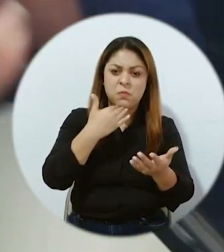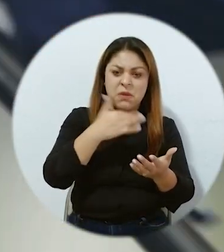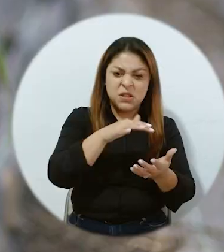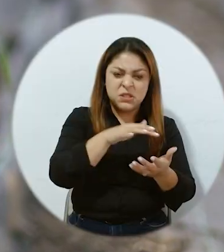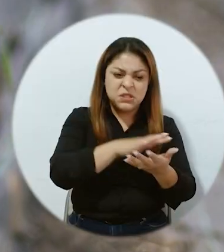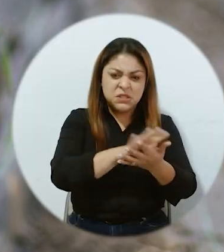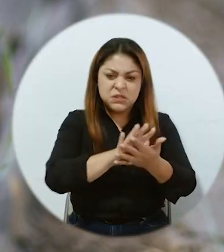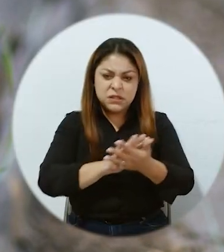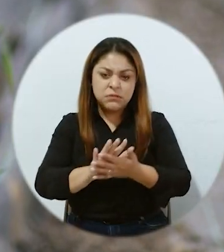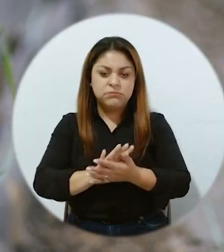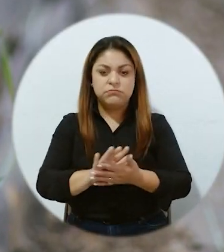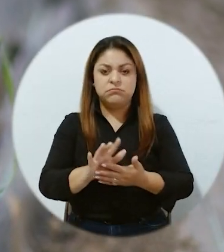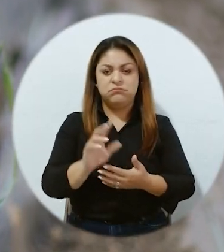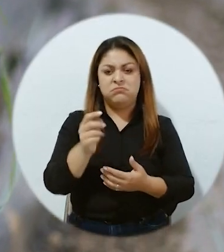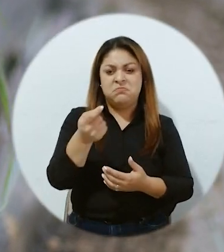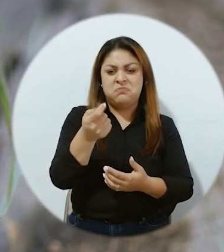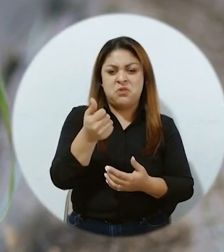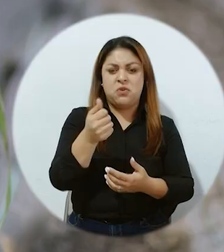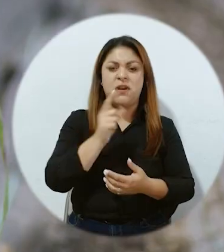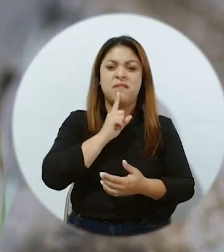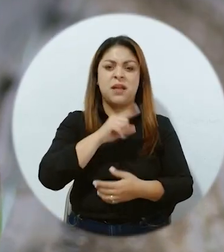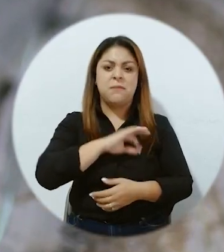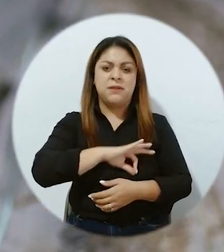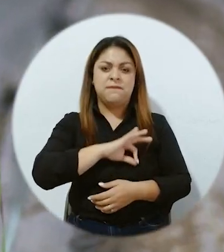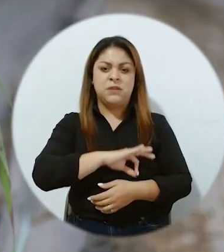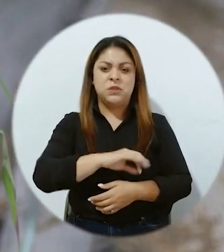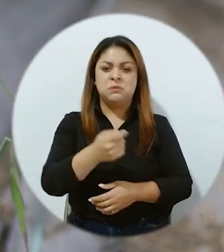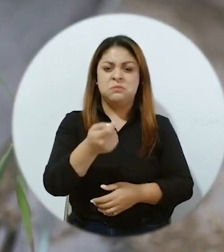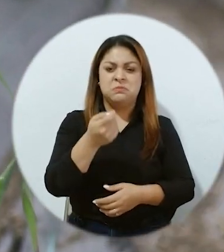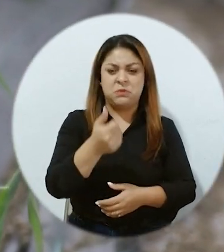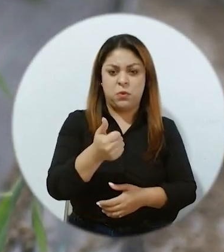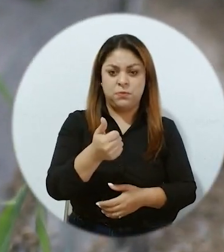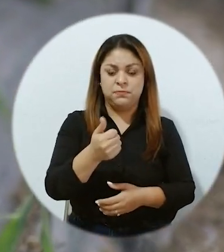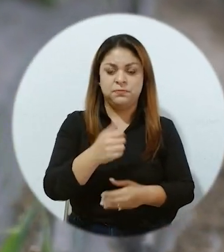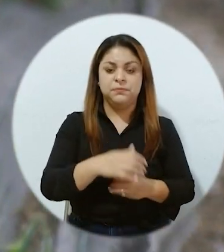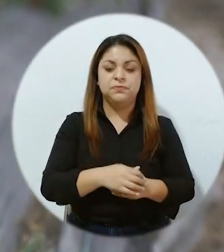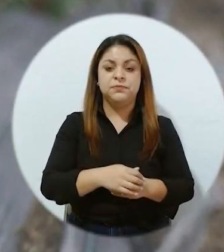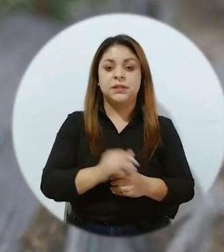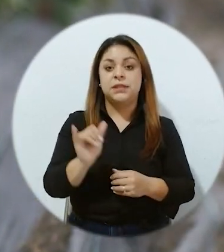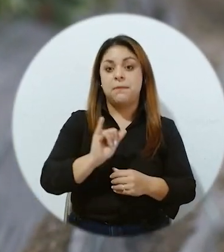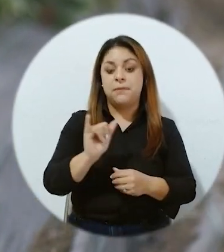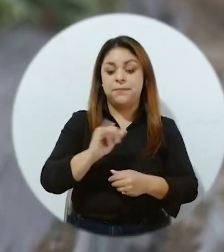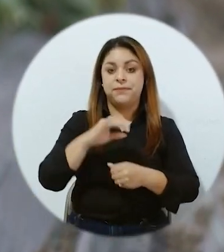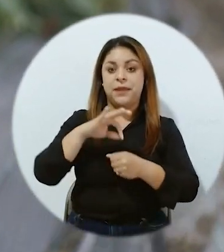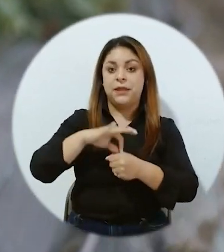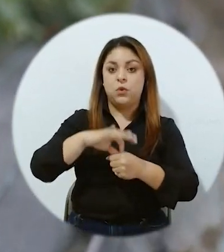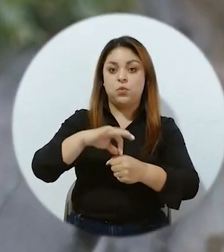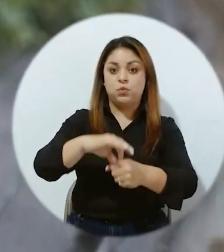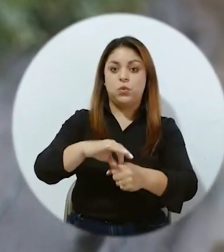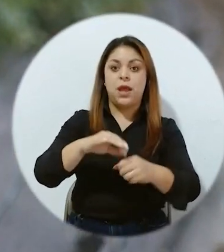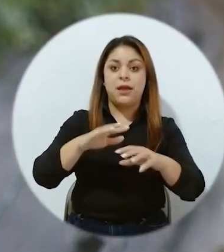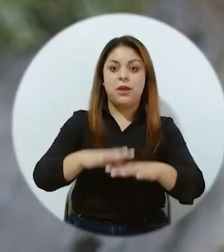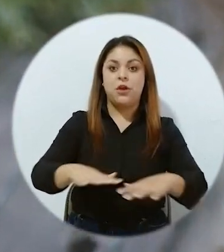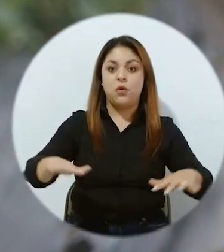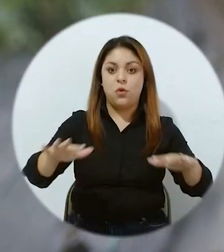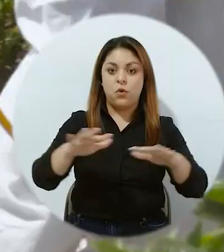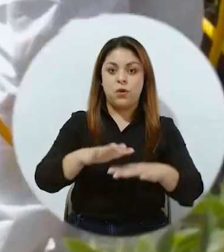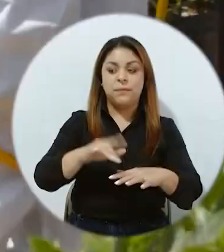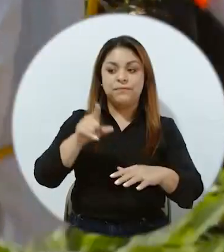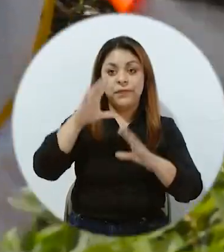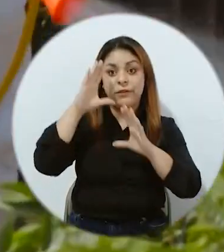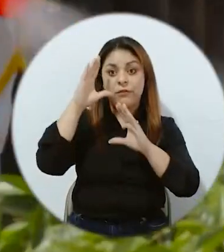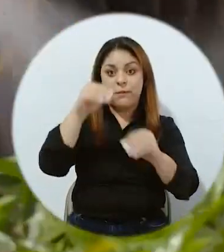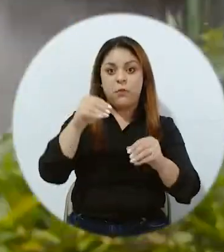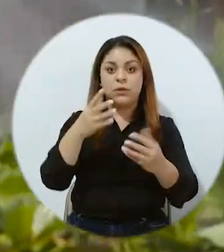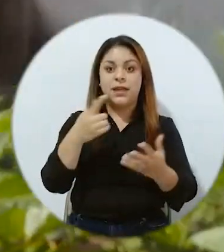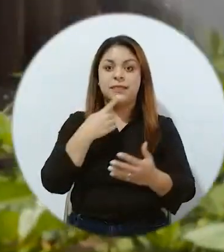siendo muy poco. Por otro lado, la agricultura ecológica se